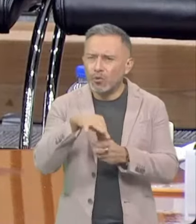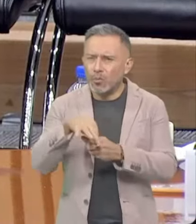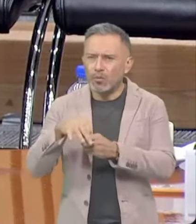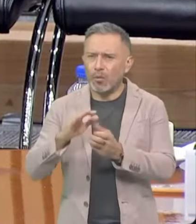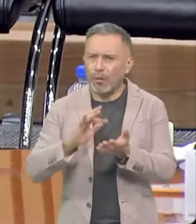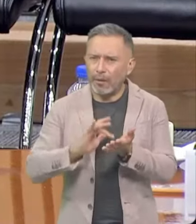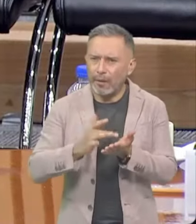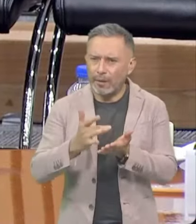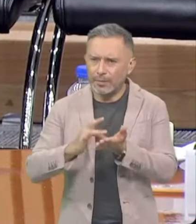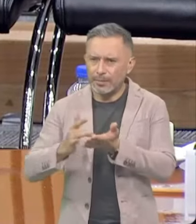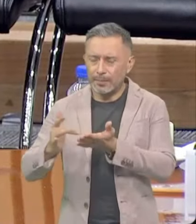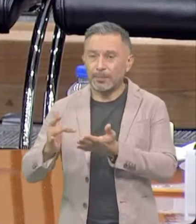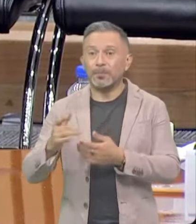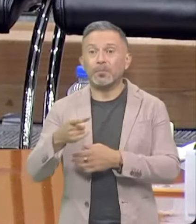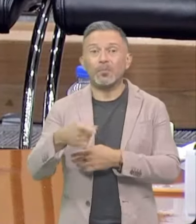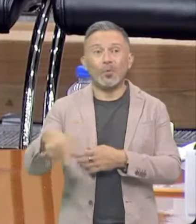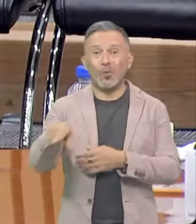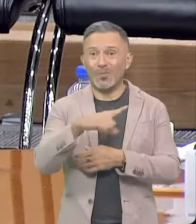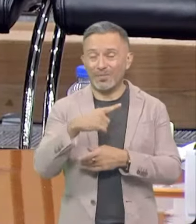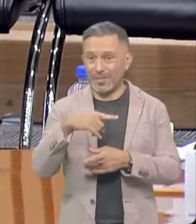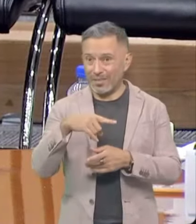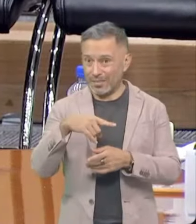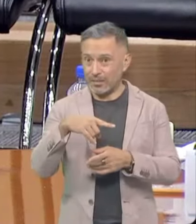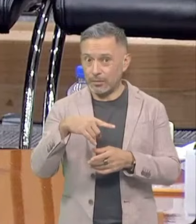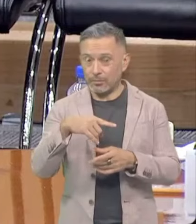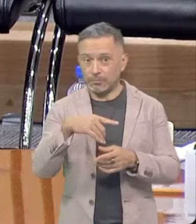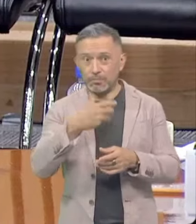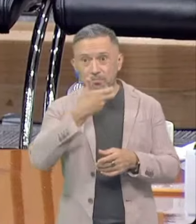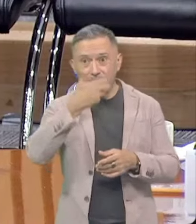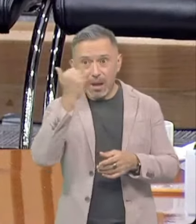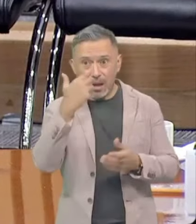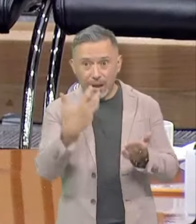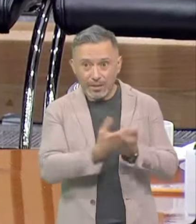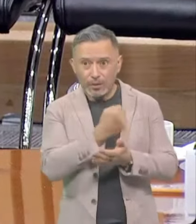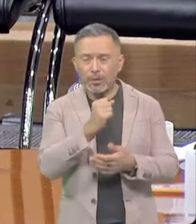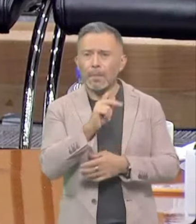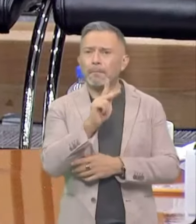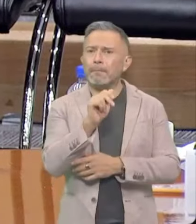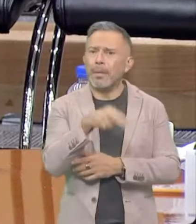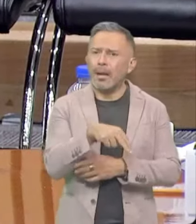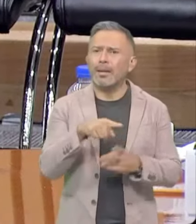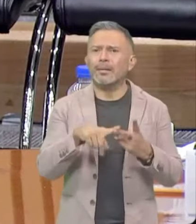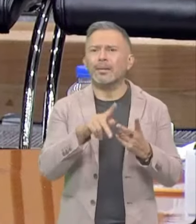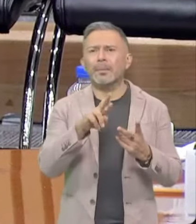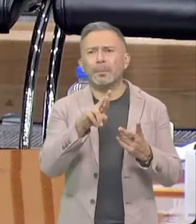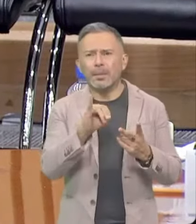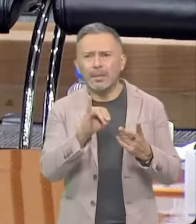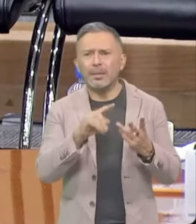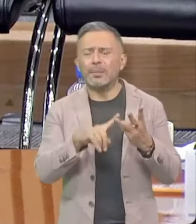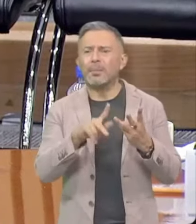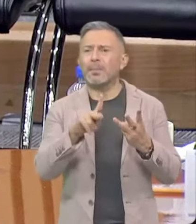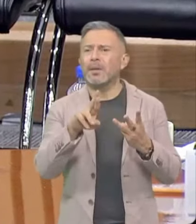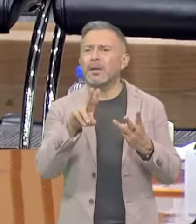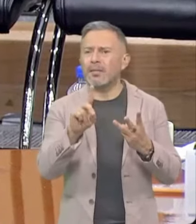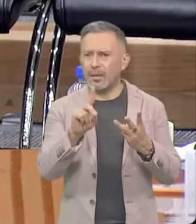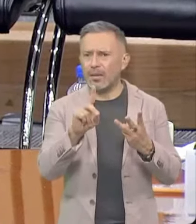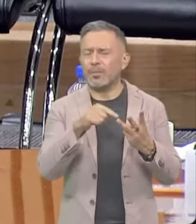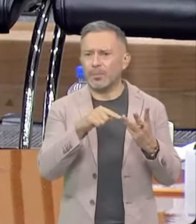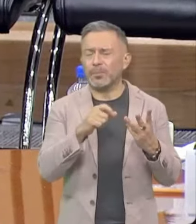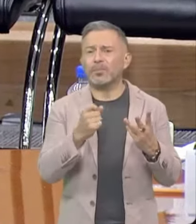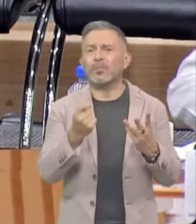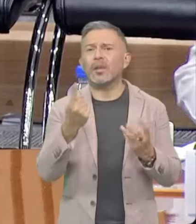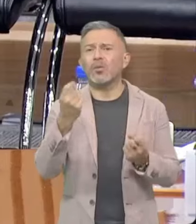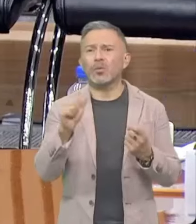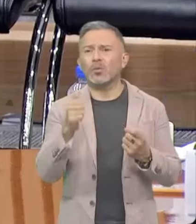a los que ganaron éxito en la encomienda a todos los panistas a todos los priistas a todos los perredistas y en algunos casos